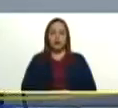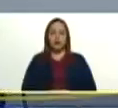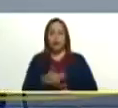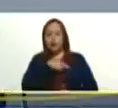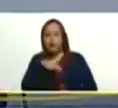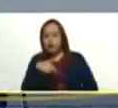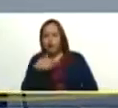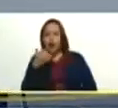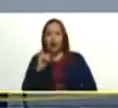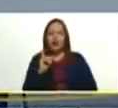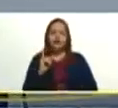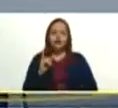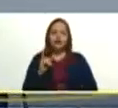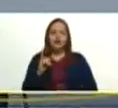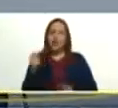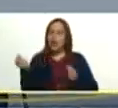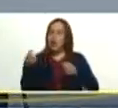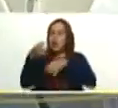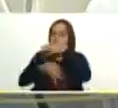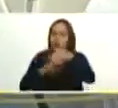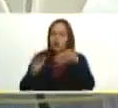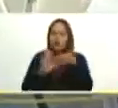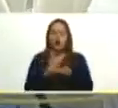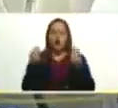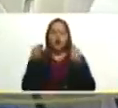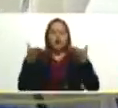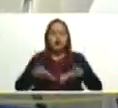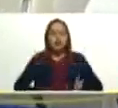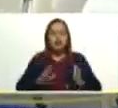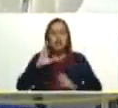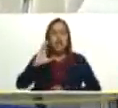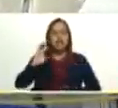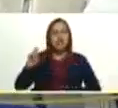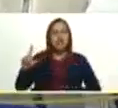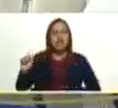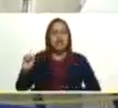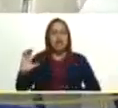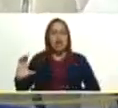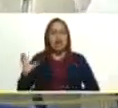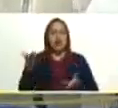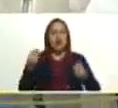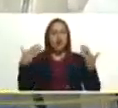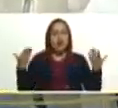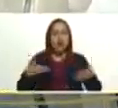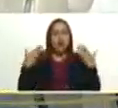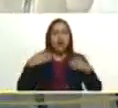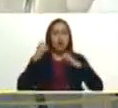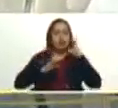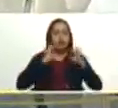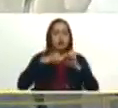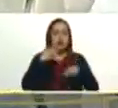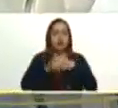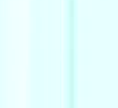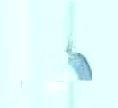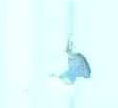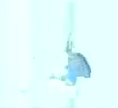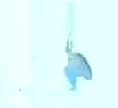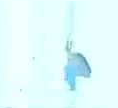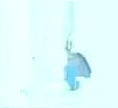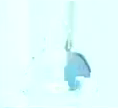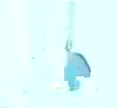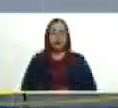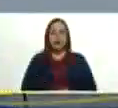hablando de renacimiento de CELAC y el entusiasmo que ha generado. This is not something